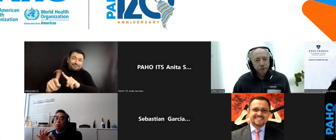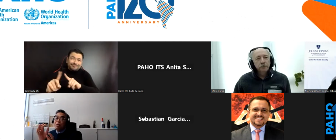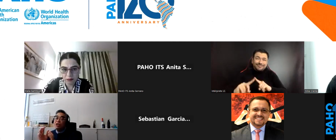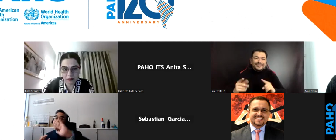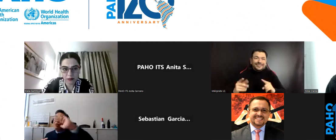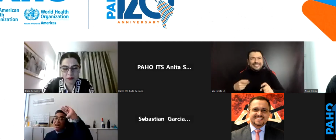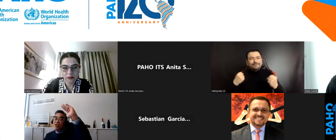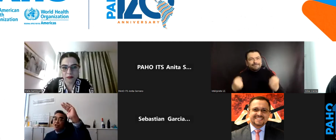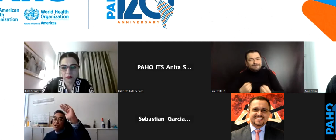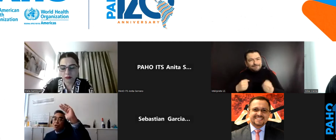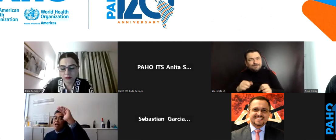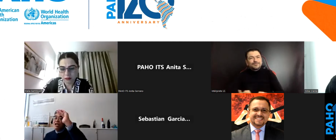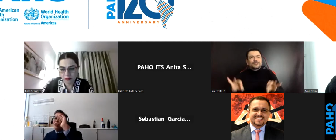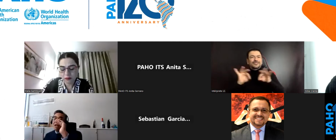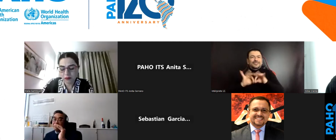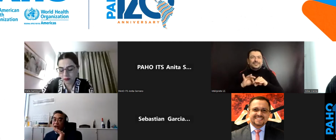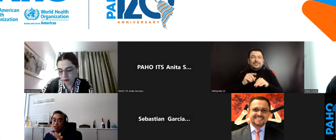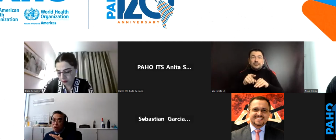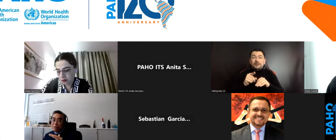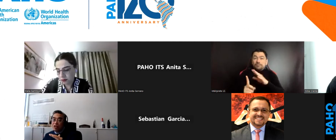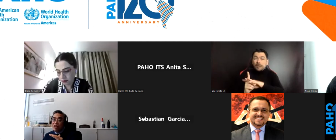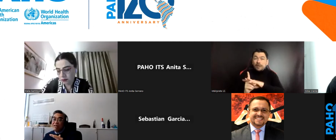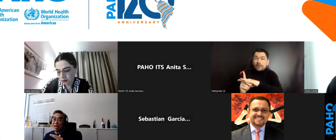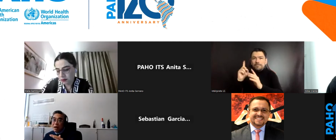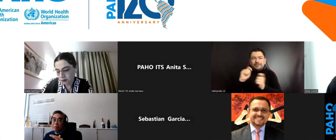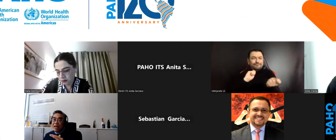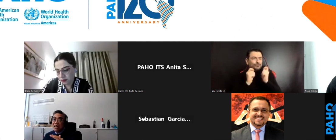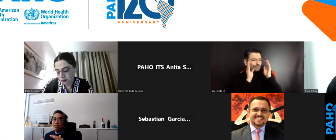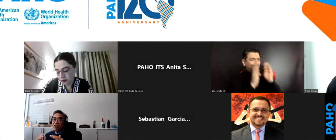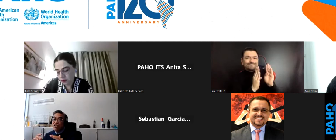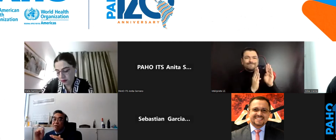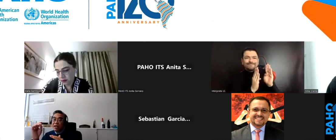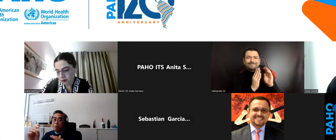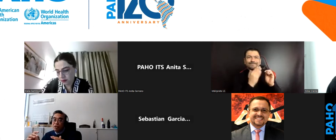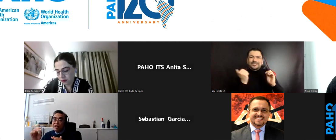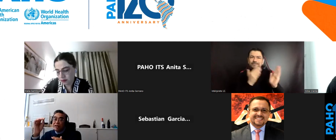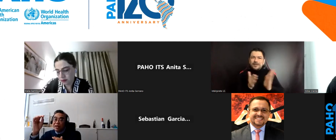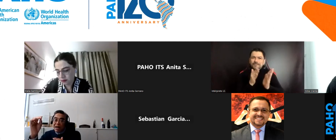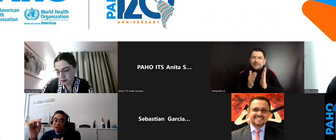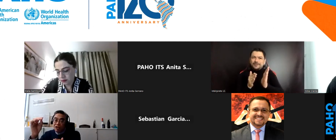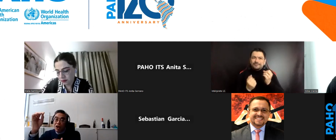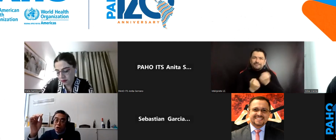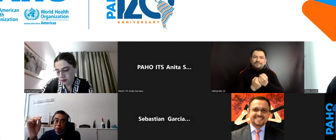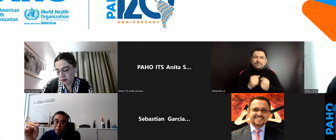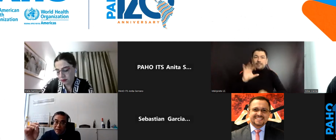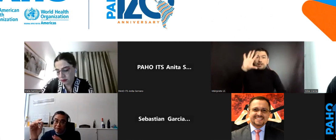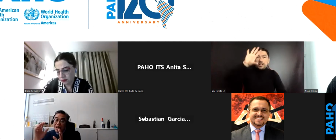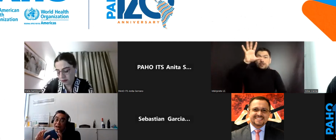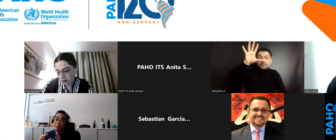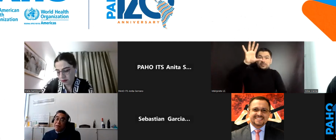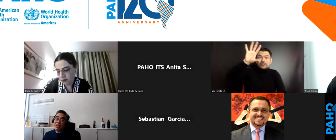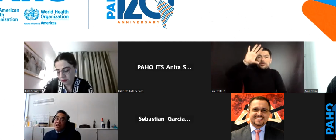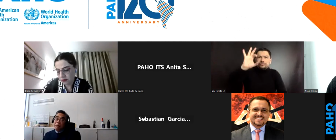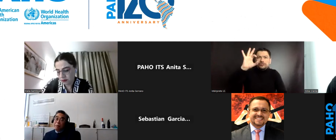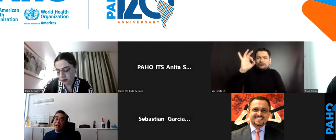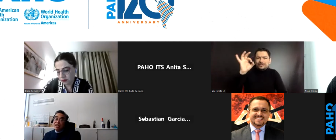pueda dar respuesta a todo eso. El plan entonces es que se una lo nacional con lo subnacional porque hay una brecha en el proceso de toma de